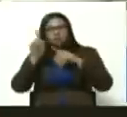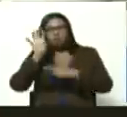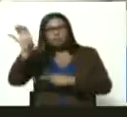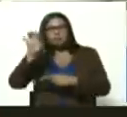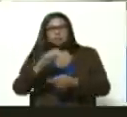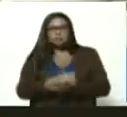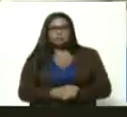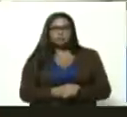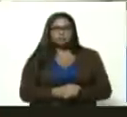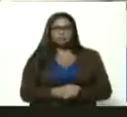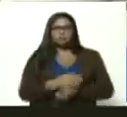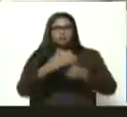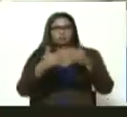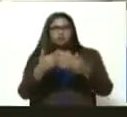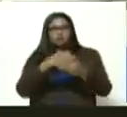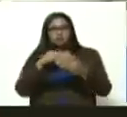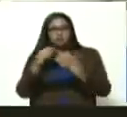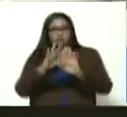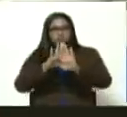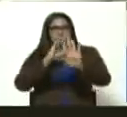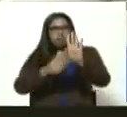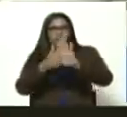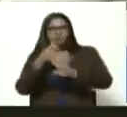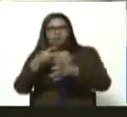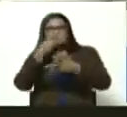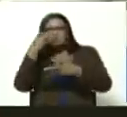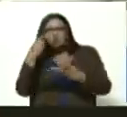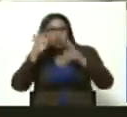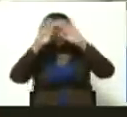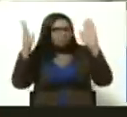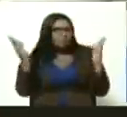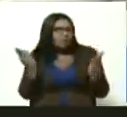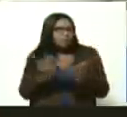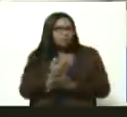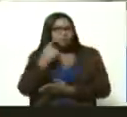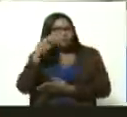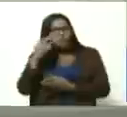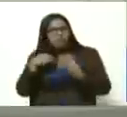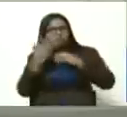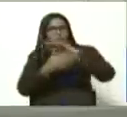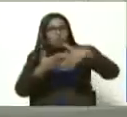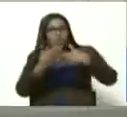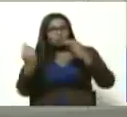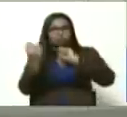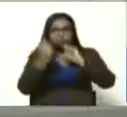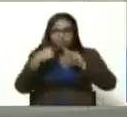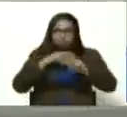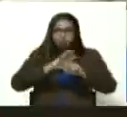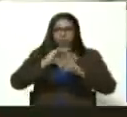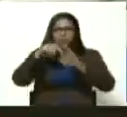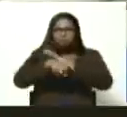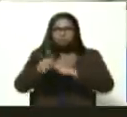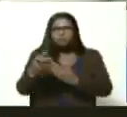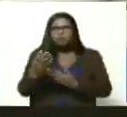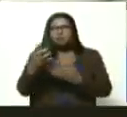países mayor consumidor de drogas del mundo son los problemas que tienen que discutir ello